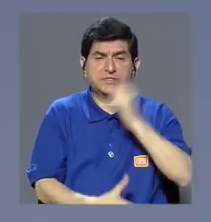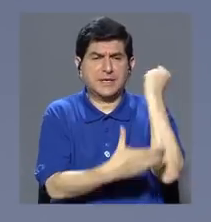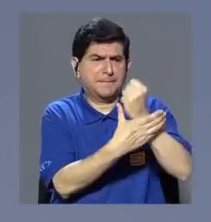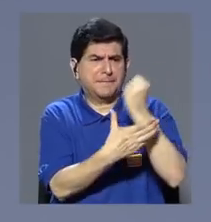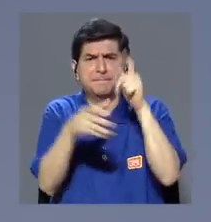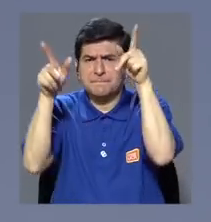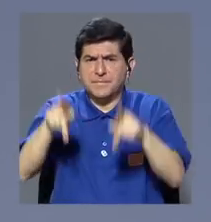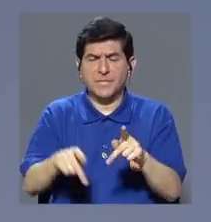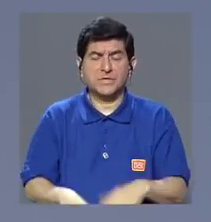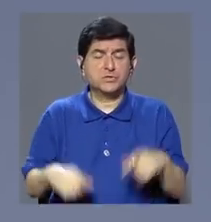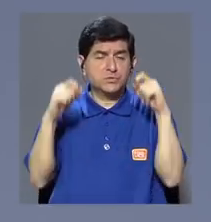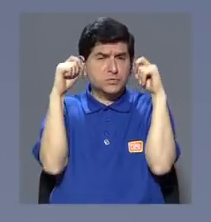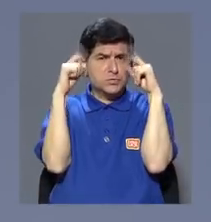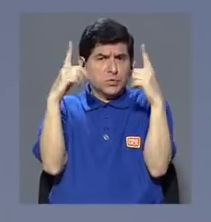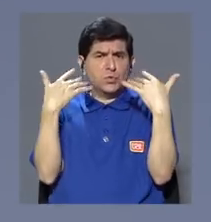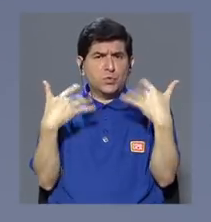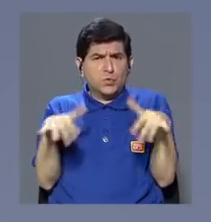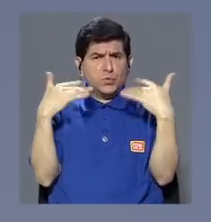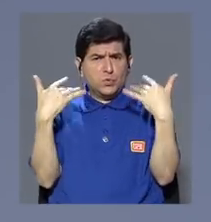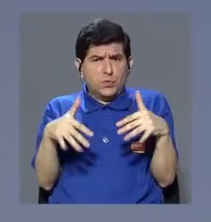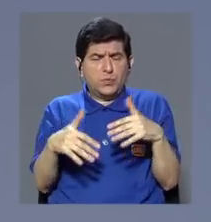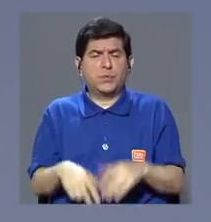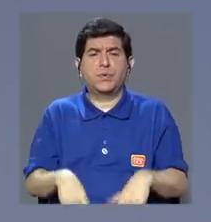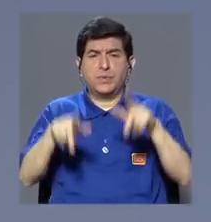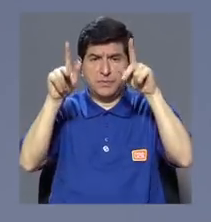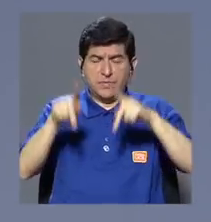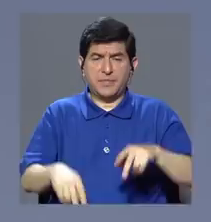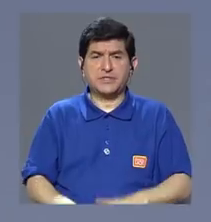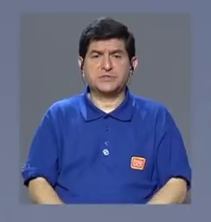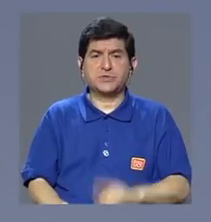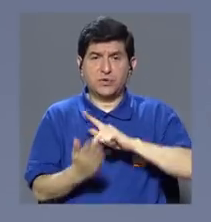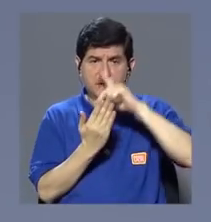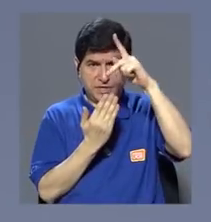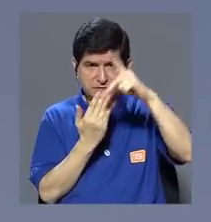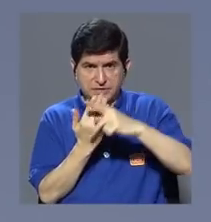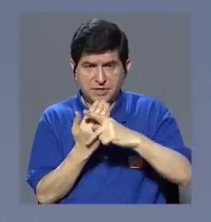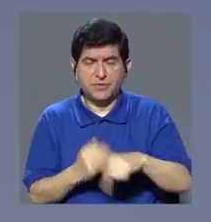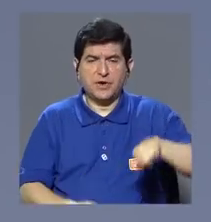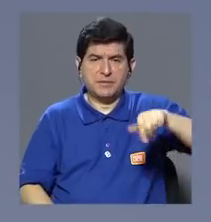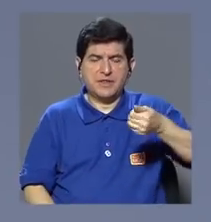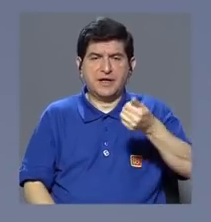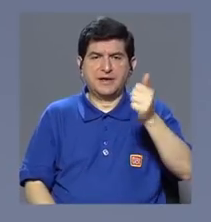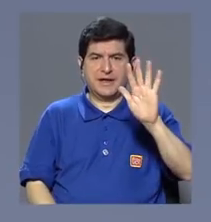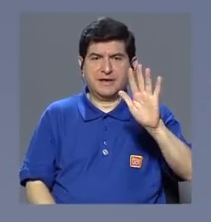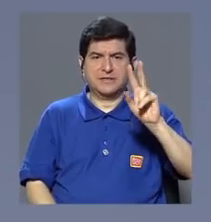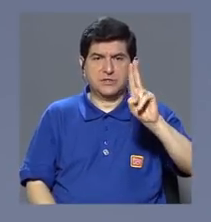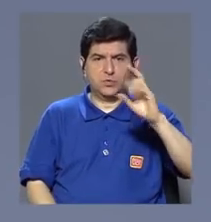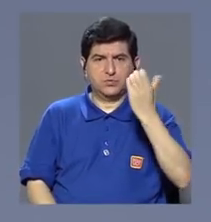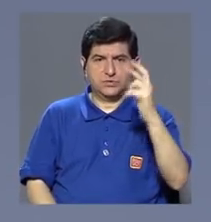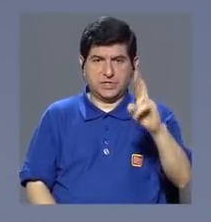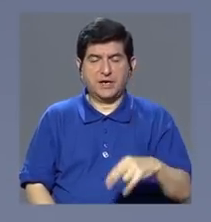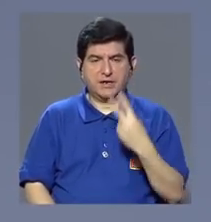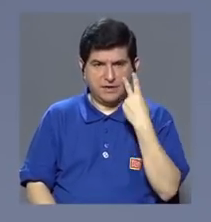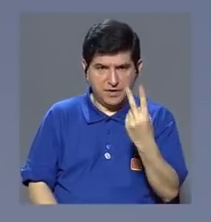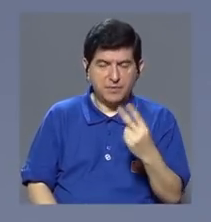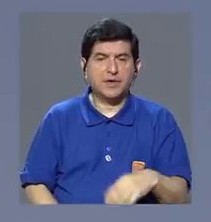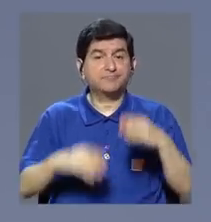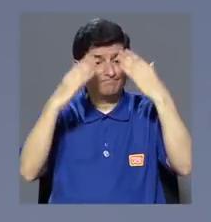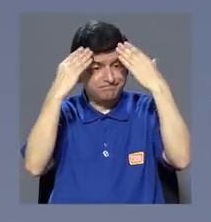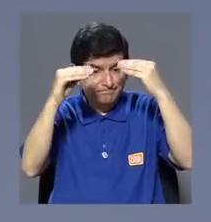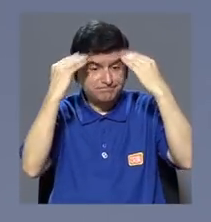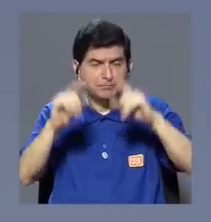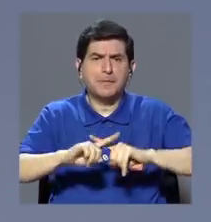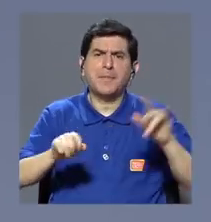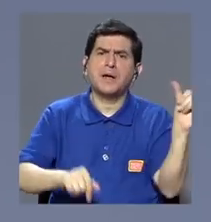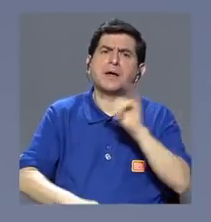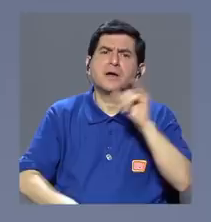es impresionante y creo que para la audiencia del canal quien su universidad de costa rica es de modo informativa pero también en este